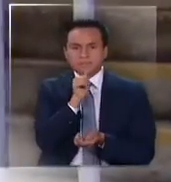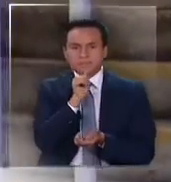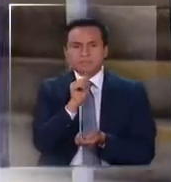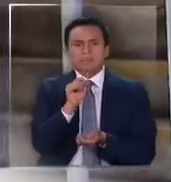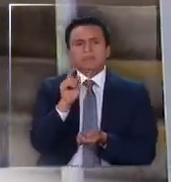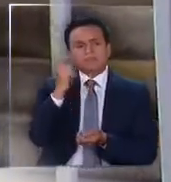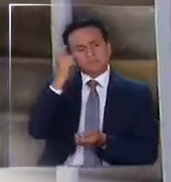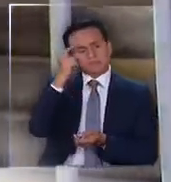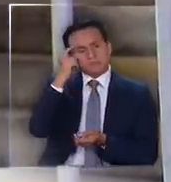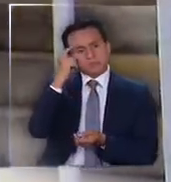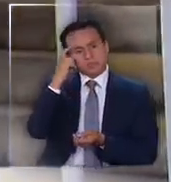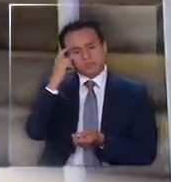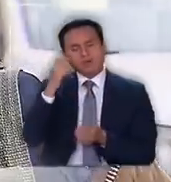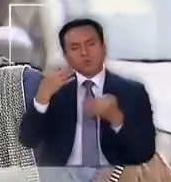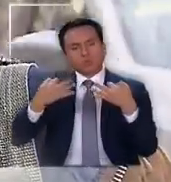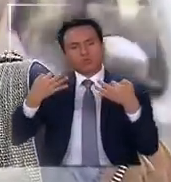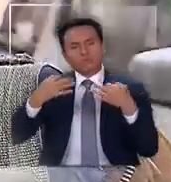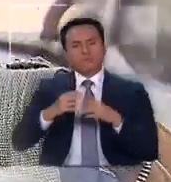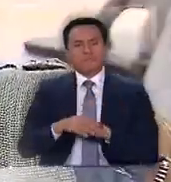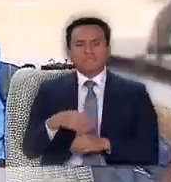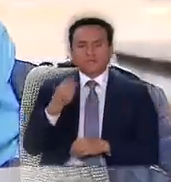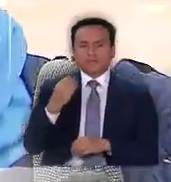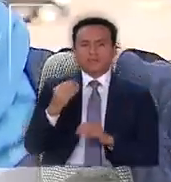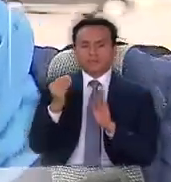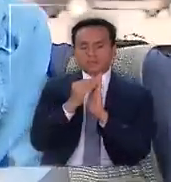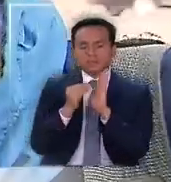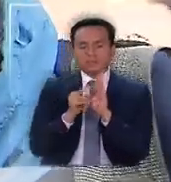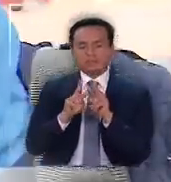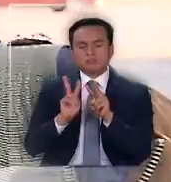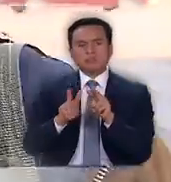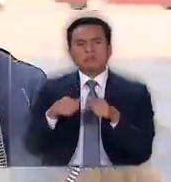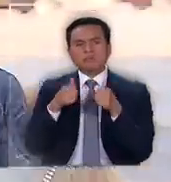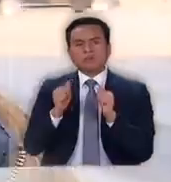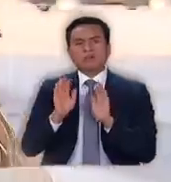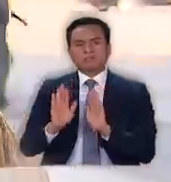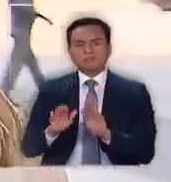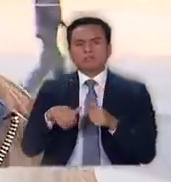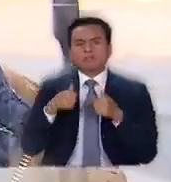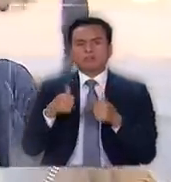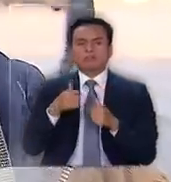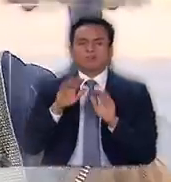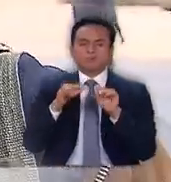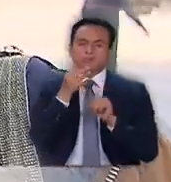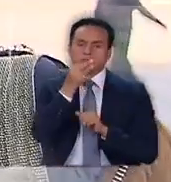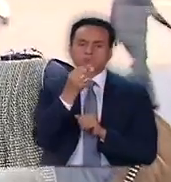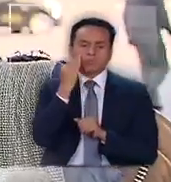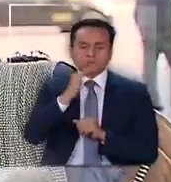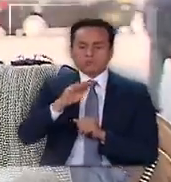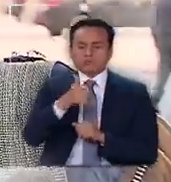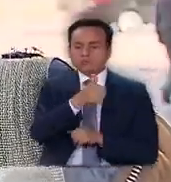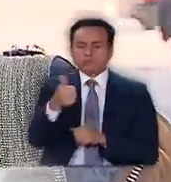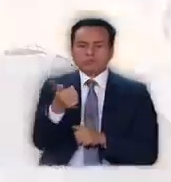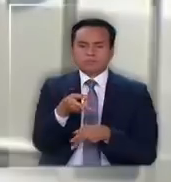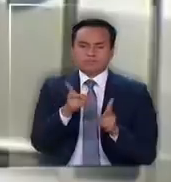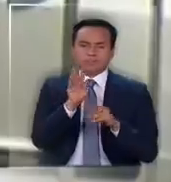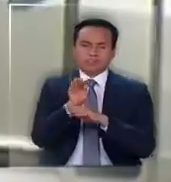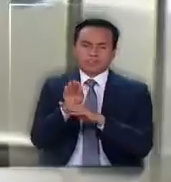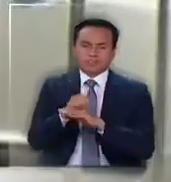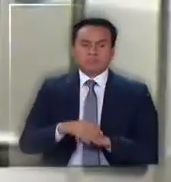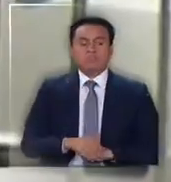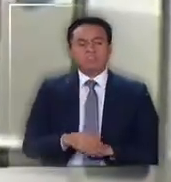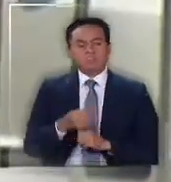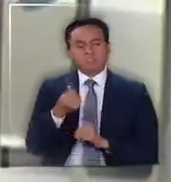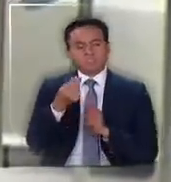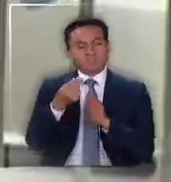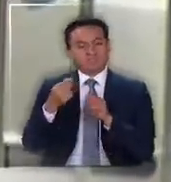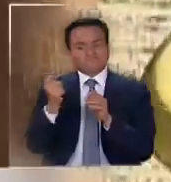bien, me parece lo más justo. Está bien la medida que se está tomando, tiene que ser así, porque como te digo, todos los niños tienen derecho a una alimentación. Esta retención